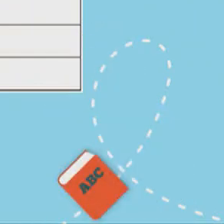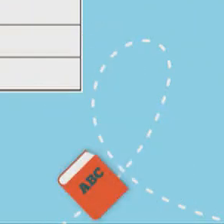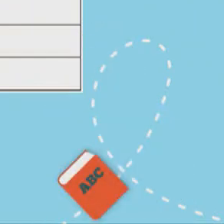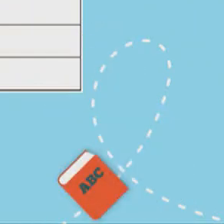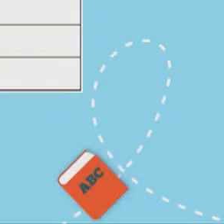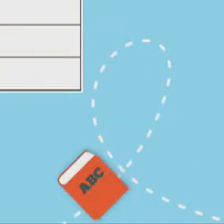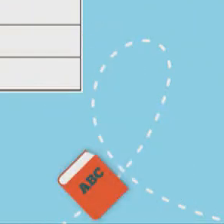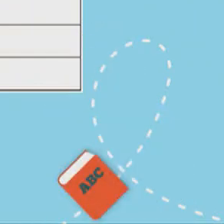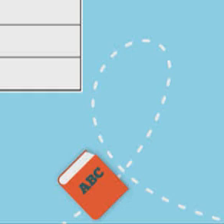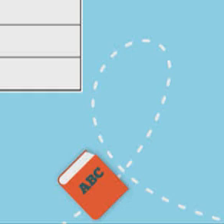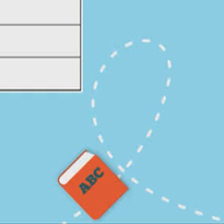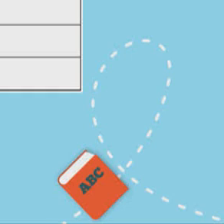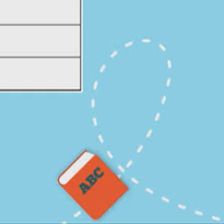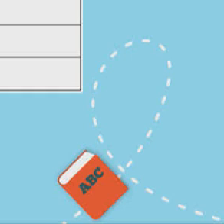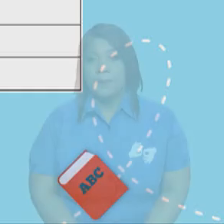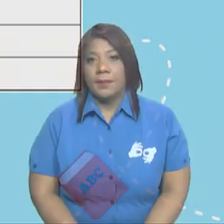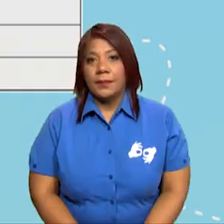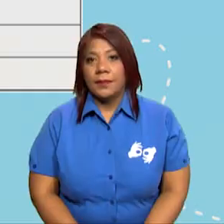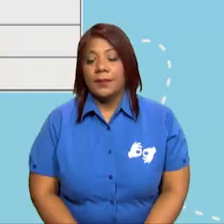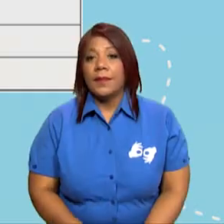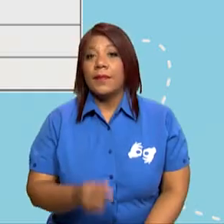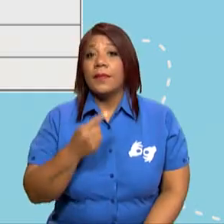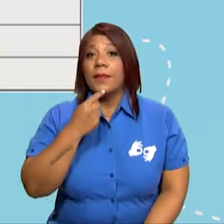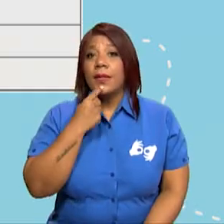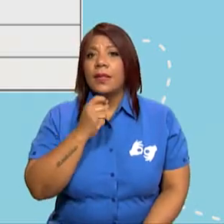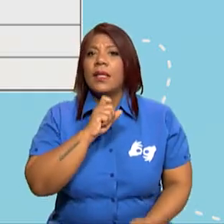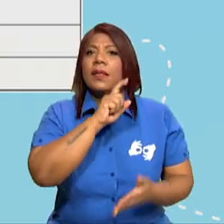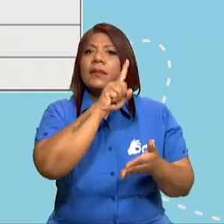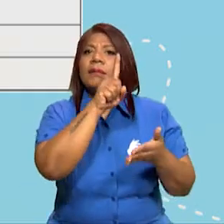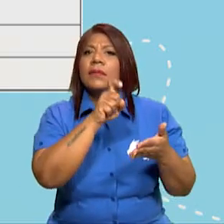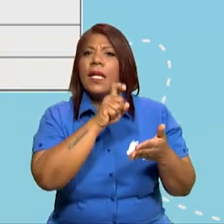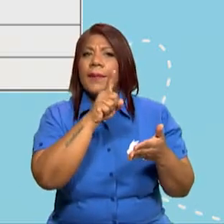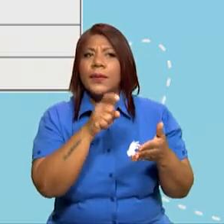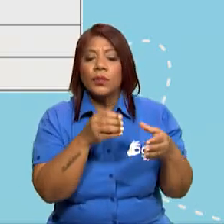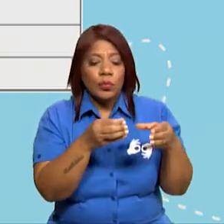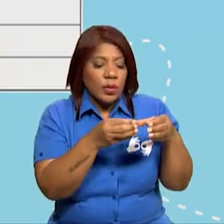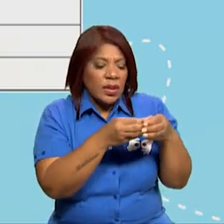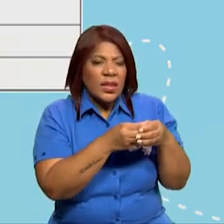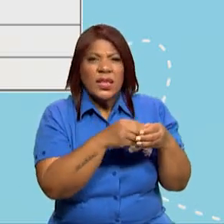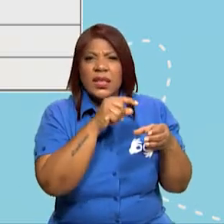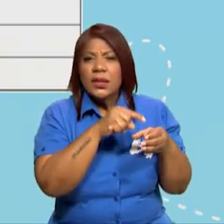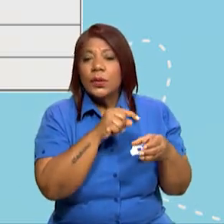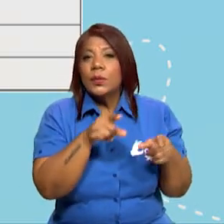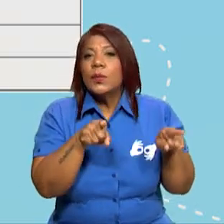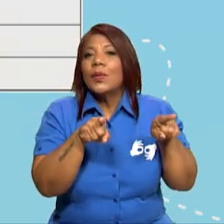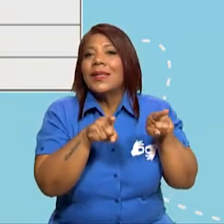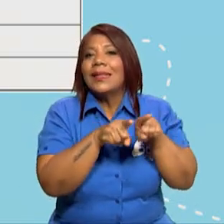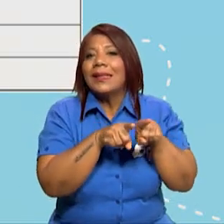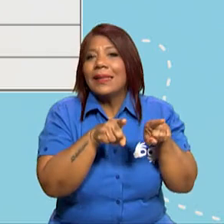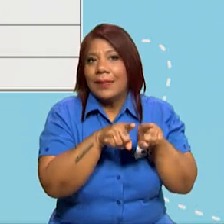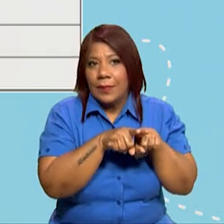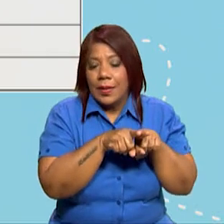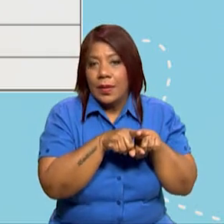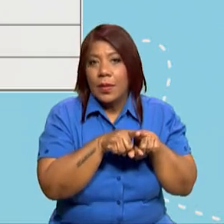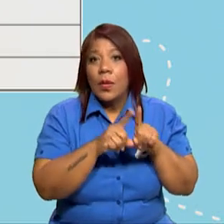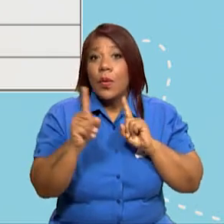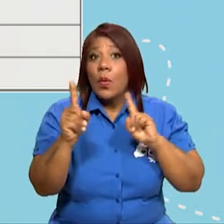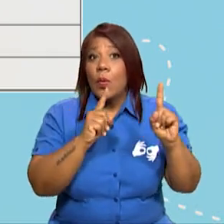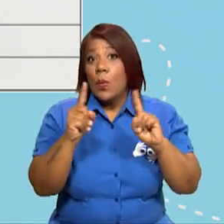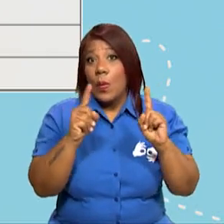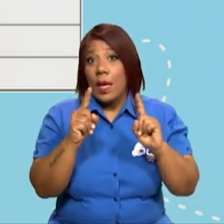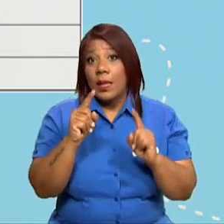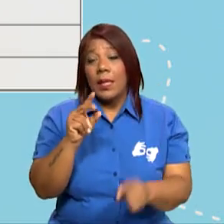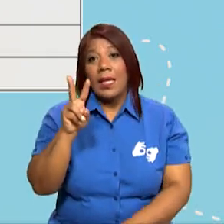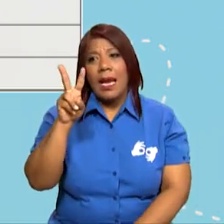sobre los hermanos de un grupo de estudiantes. Entonces, primero colocamos la variable, Fluffy. ¿Cuál es la variable